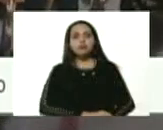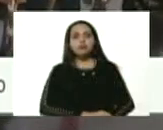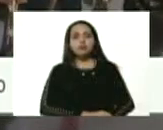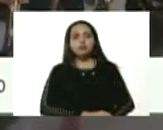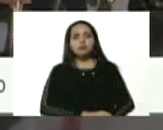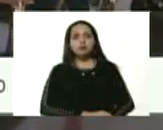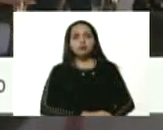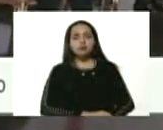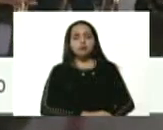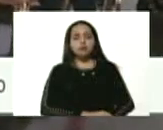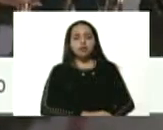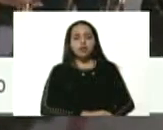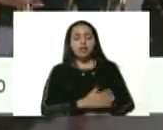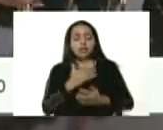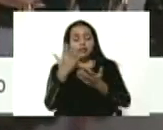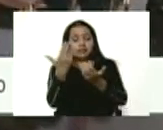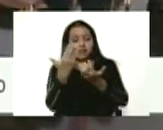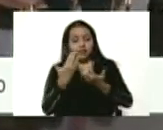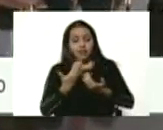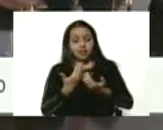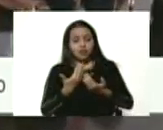Se nos vino la pandemia al mundo